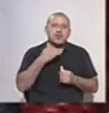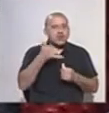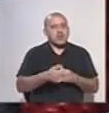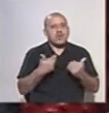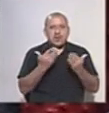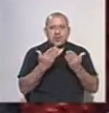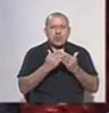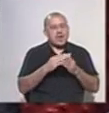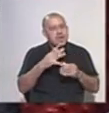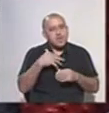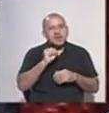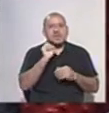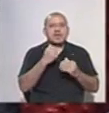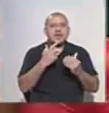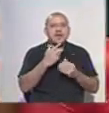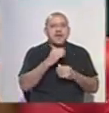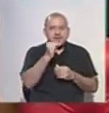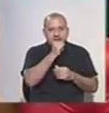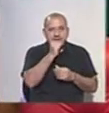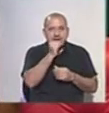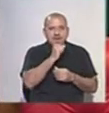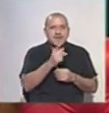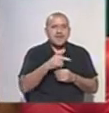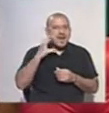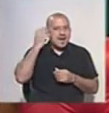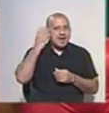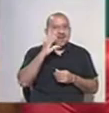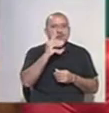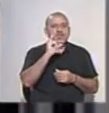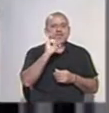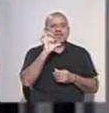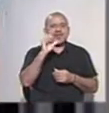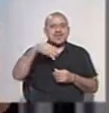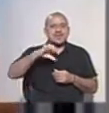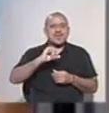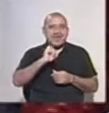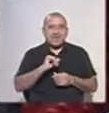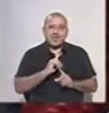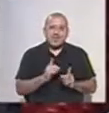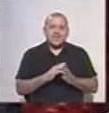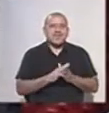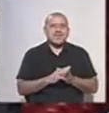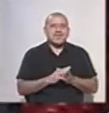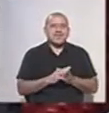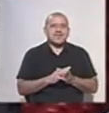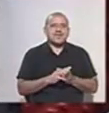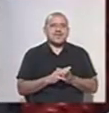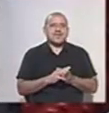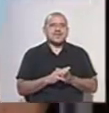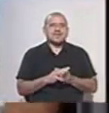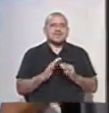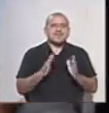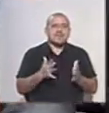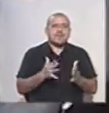para cantarlas. No van para Radio Disney, ¿sí? Y hay que... ¿Viste cómo es Hugo, no? Es para el melódico. Seguro. Bueno, muchachos,